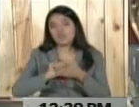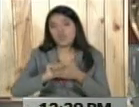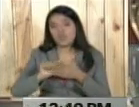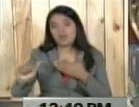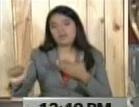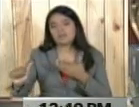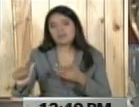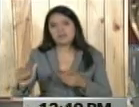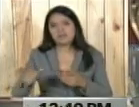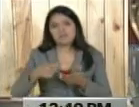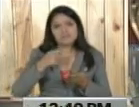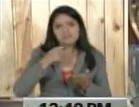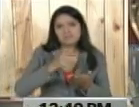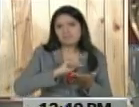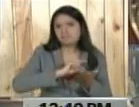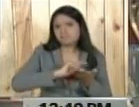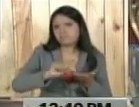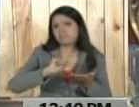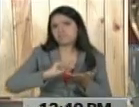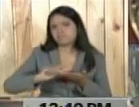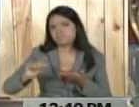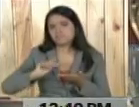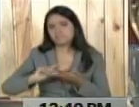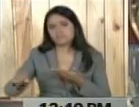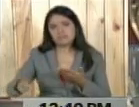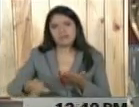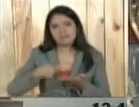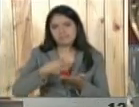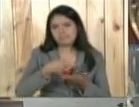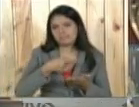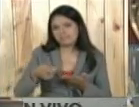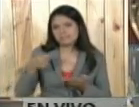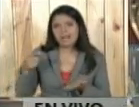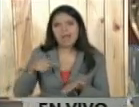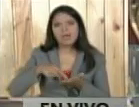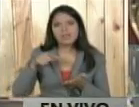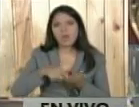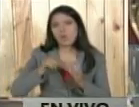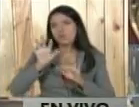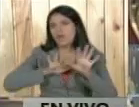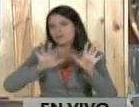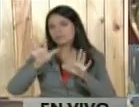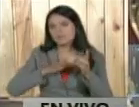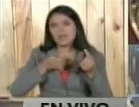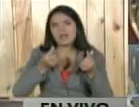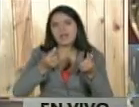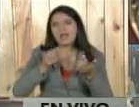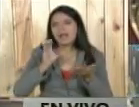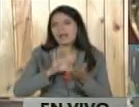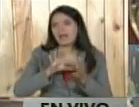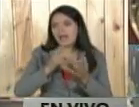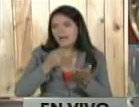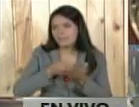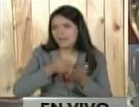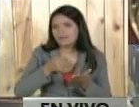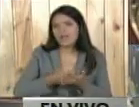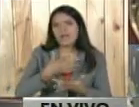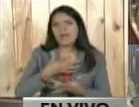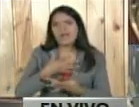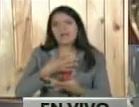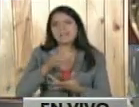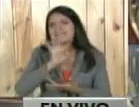distintos elementos de las deudas y compromisos financieros, sea capital, intereses,